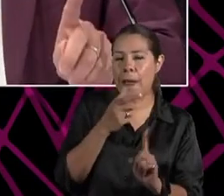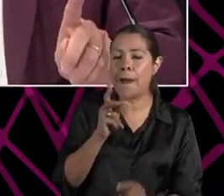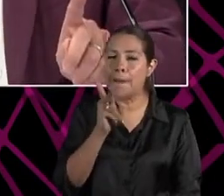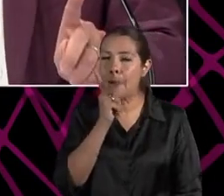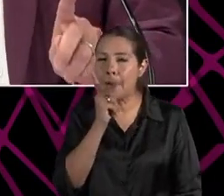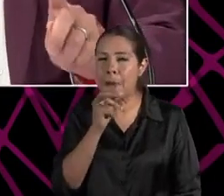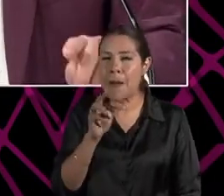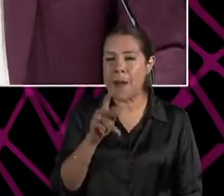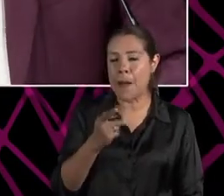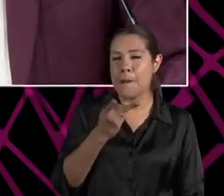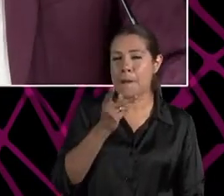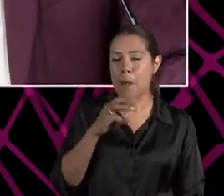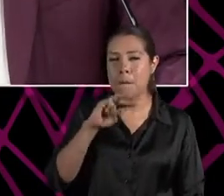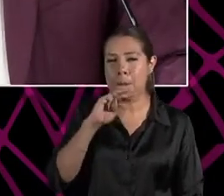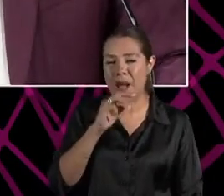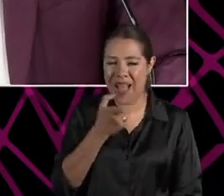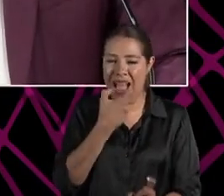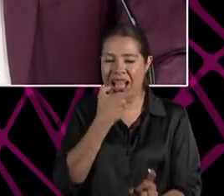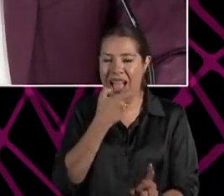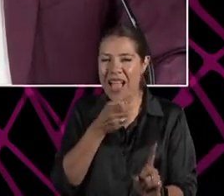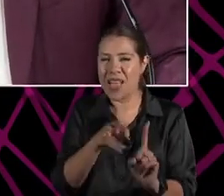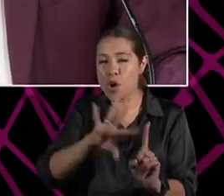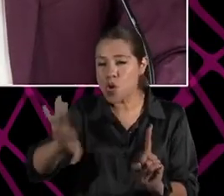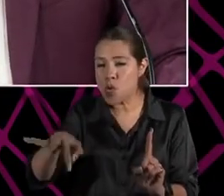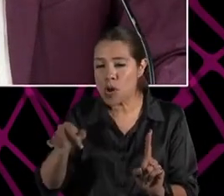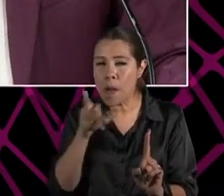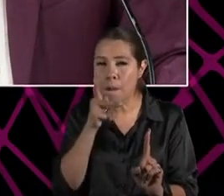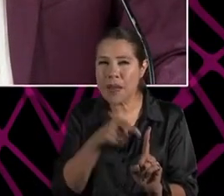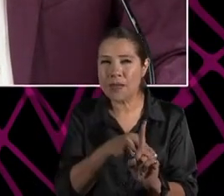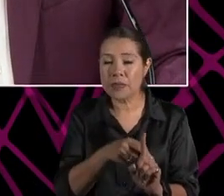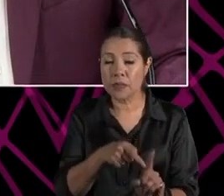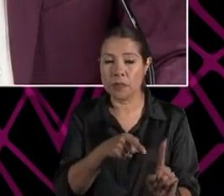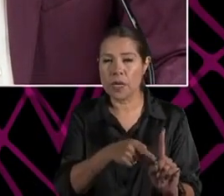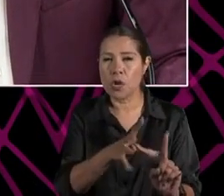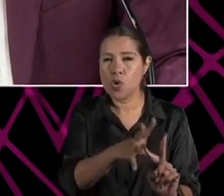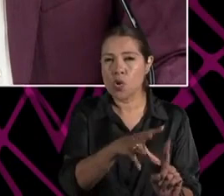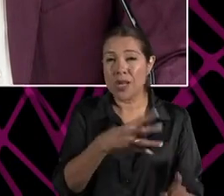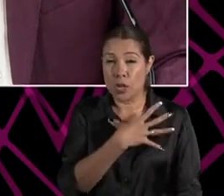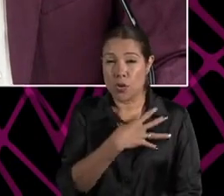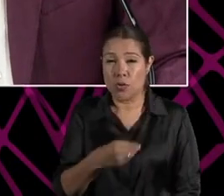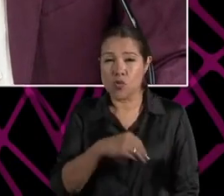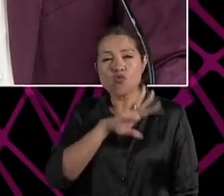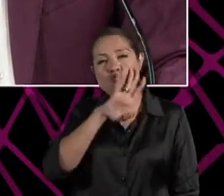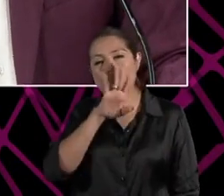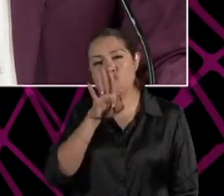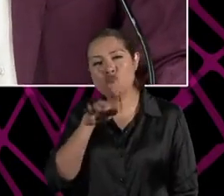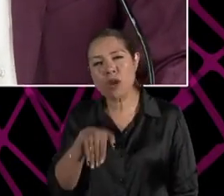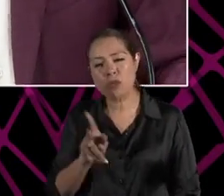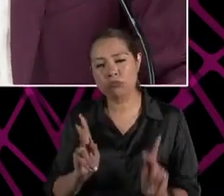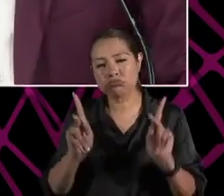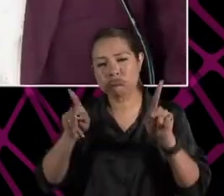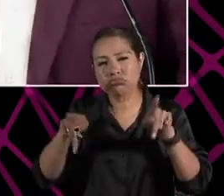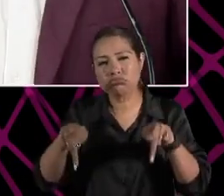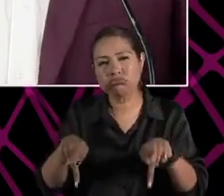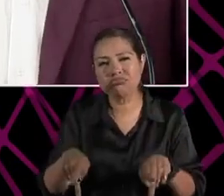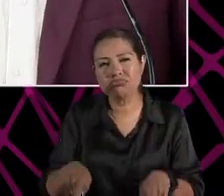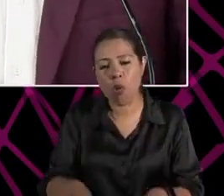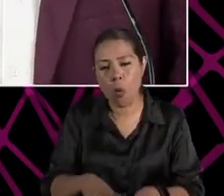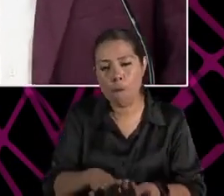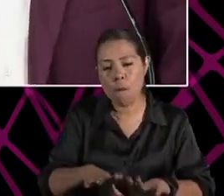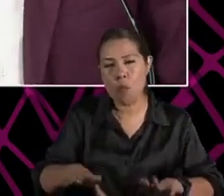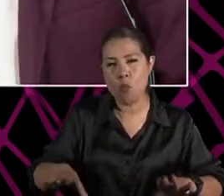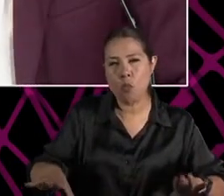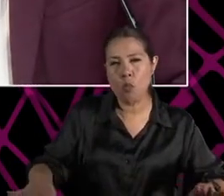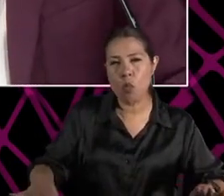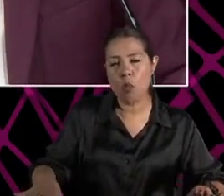y madres de los buscadores. Mientras sus hijos estaban muertos y enterrados en las